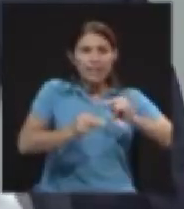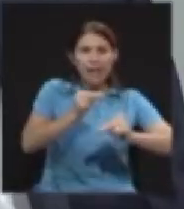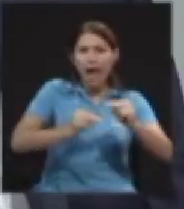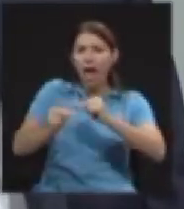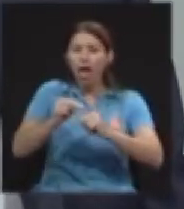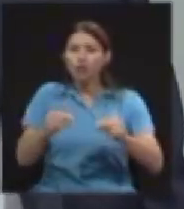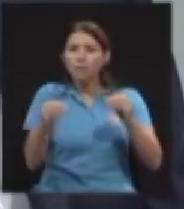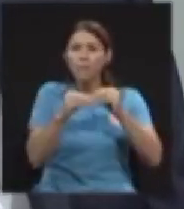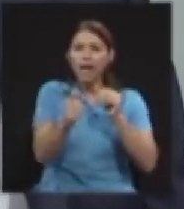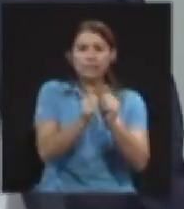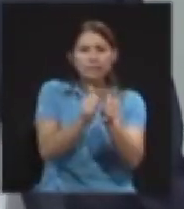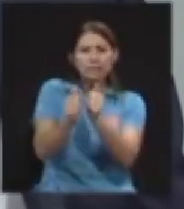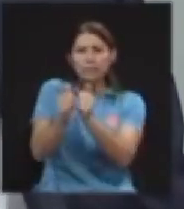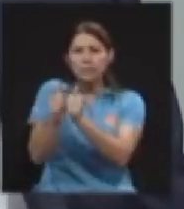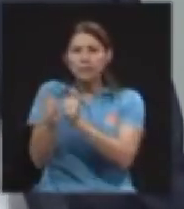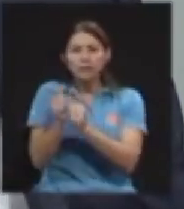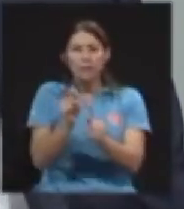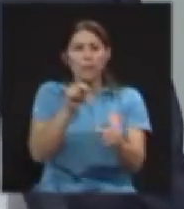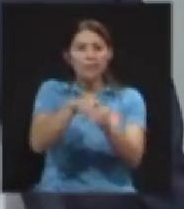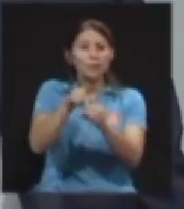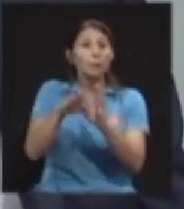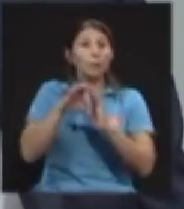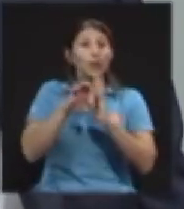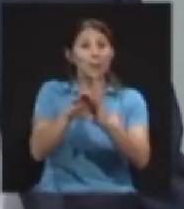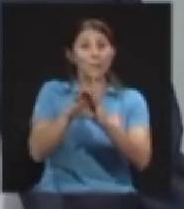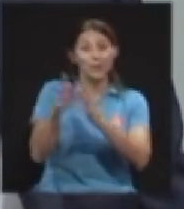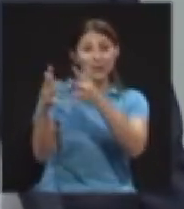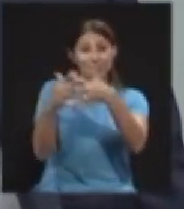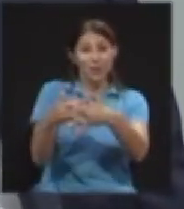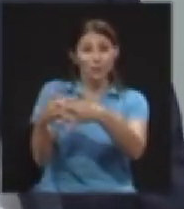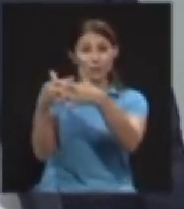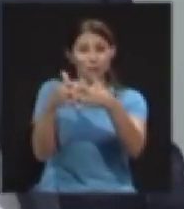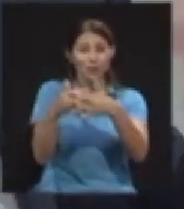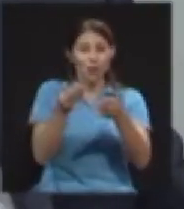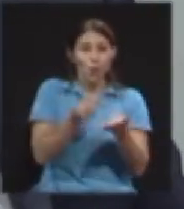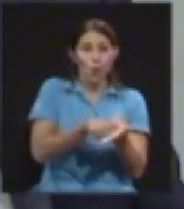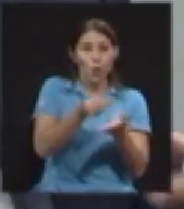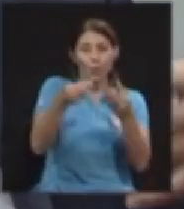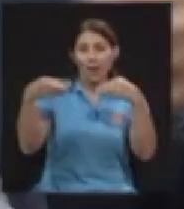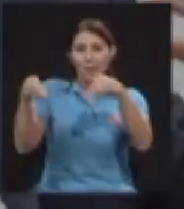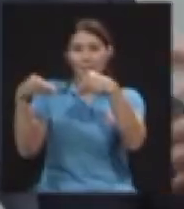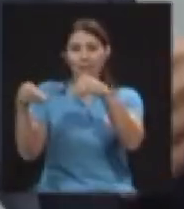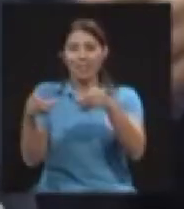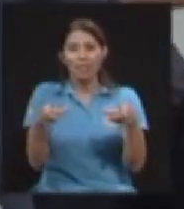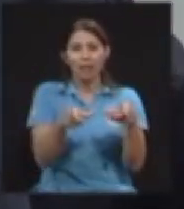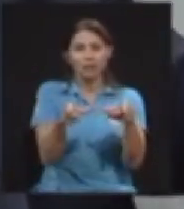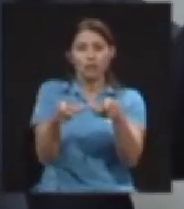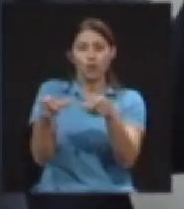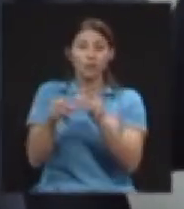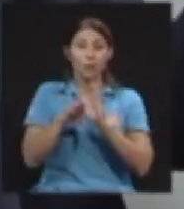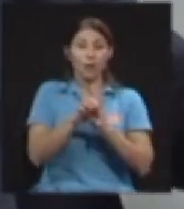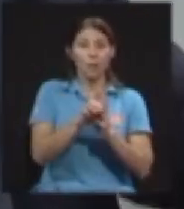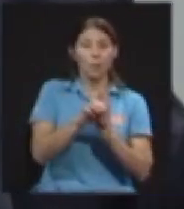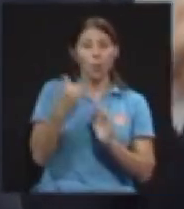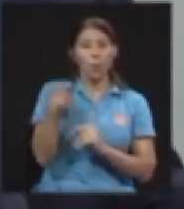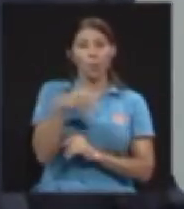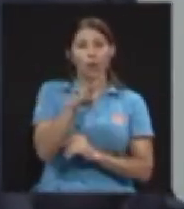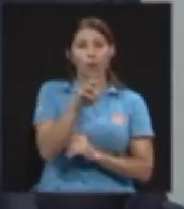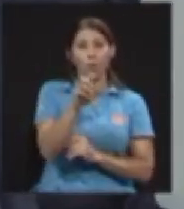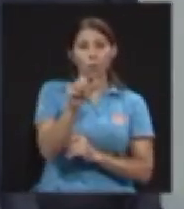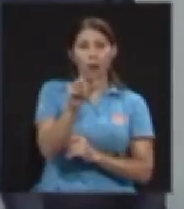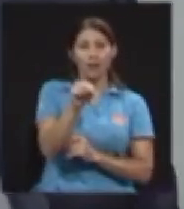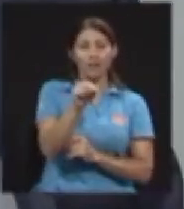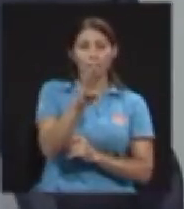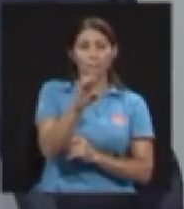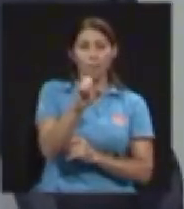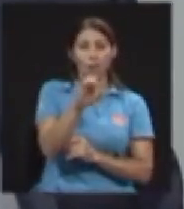digamos, los mercados de valores en Estados Unidos, la compra y venta de acciones, si Warren Buffett llega y dice que va a comprar la compañía X, afecta